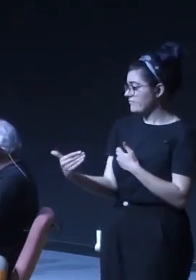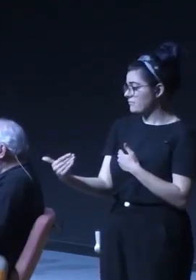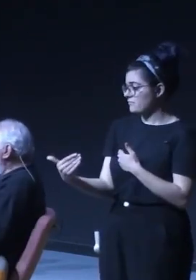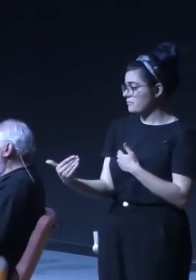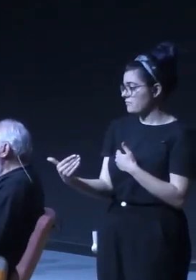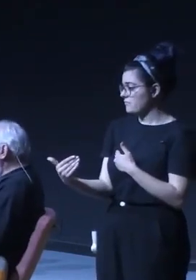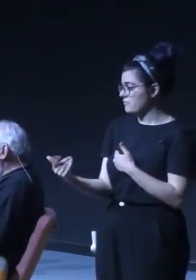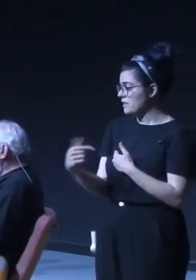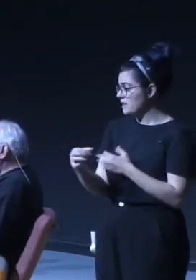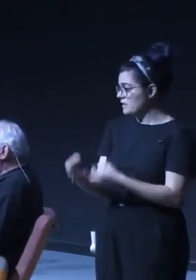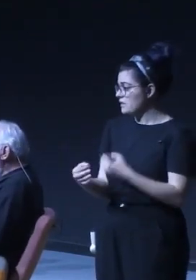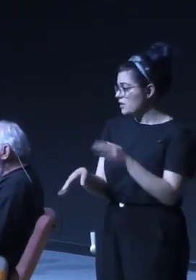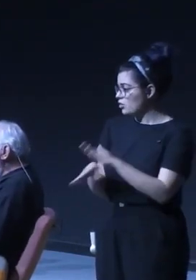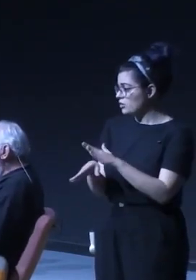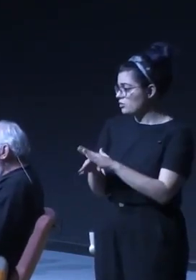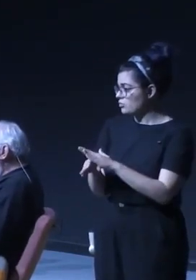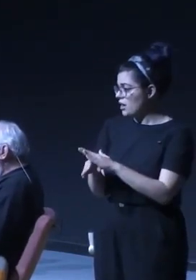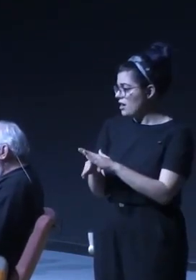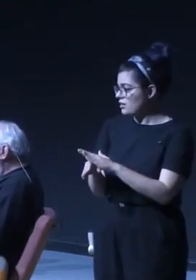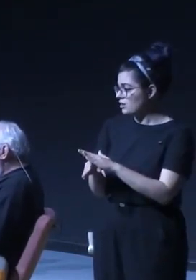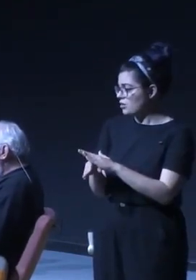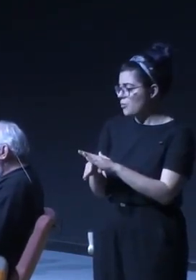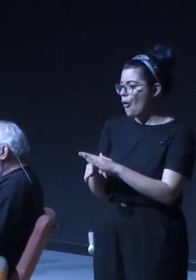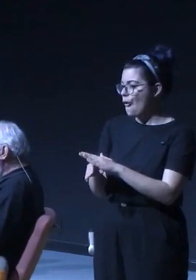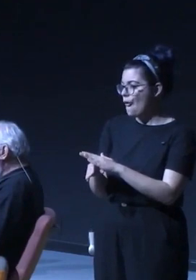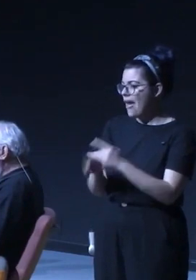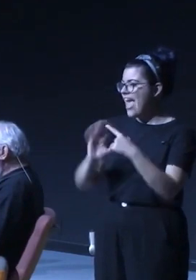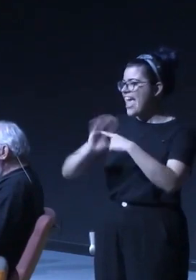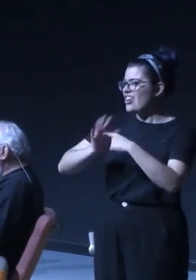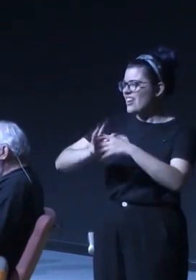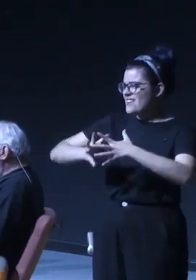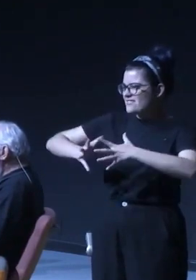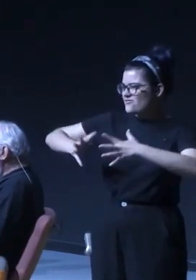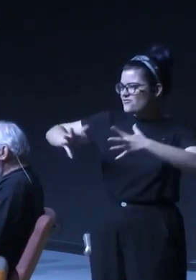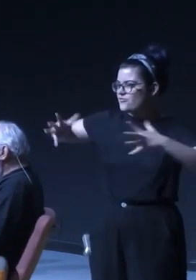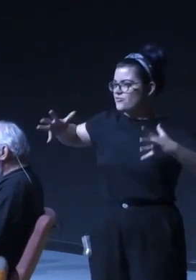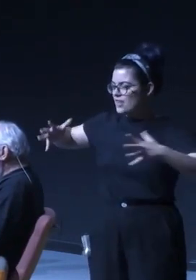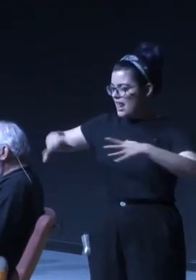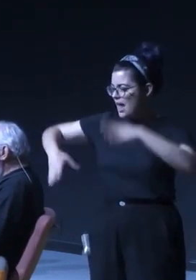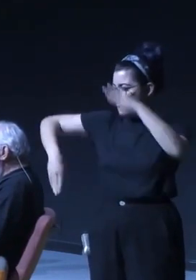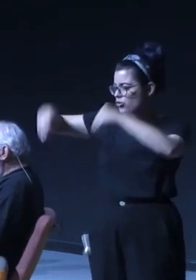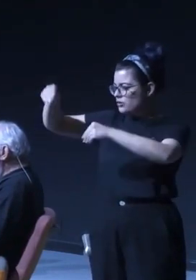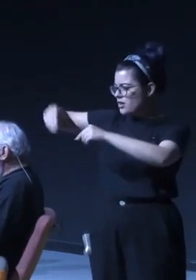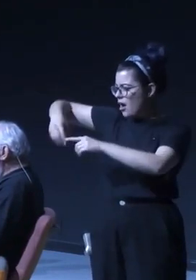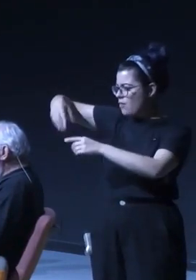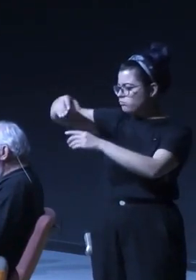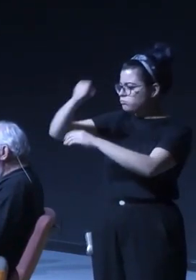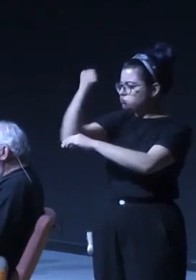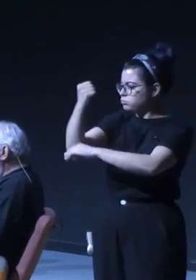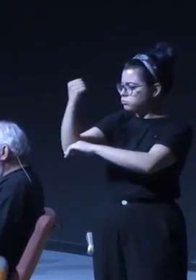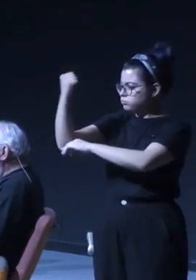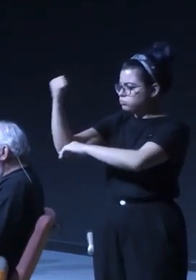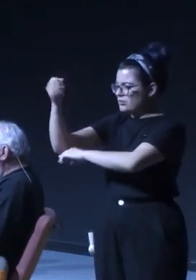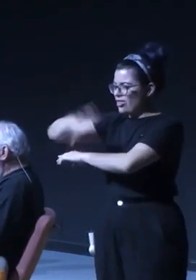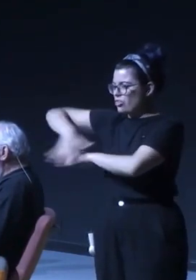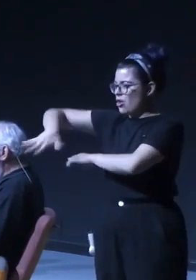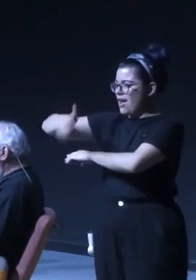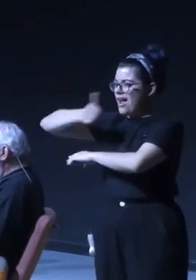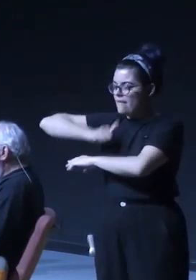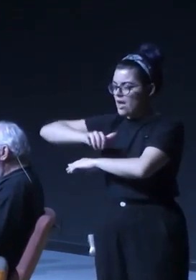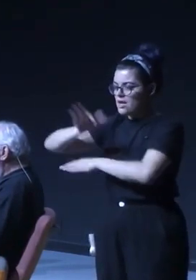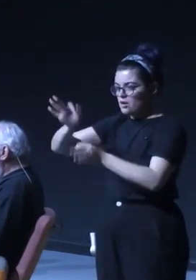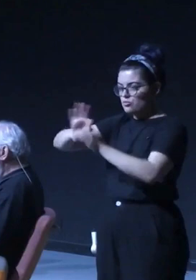poniendo grandes eólicas en las montañas del territorio alavés y de todo Euskal Herria,